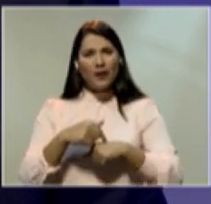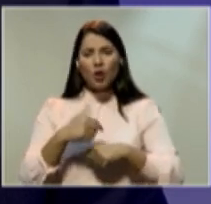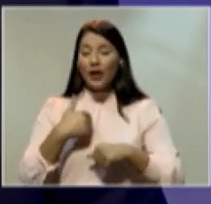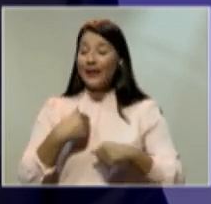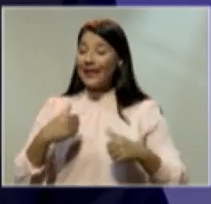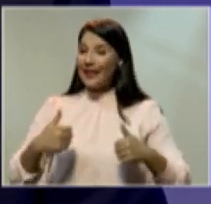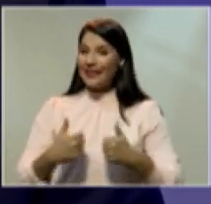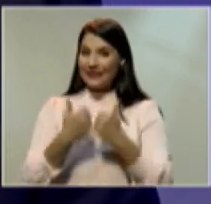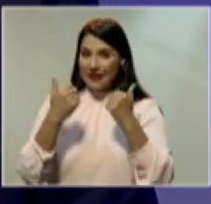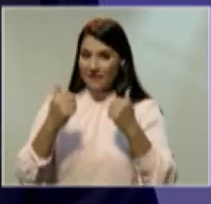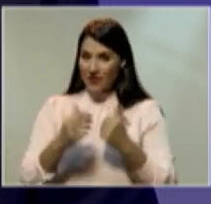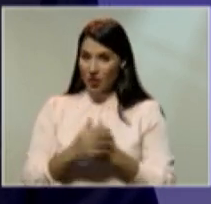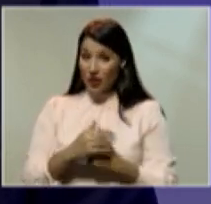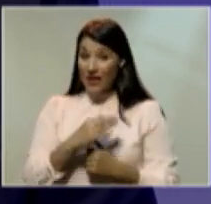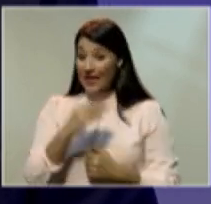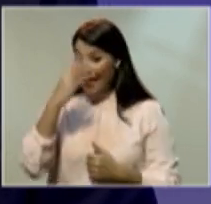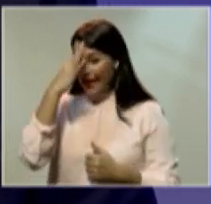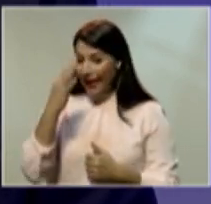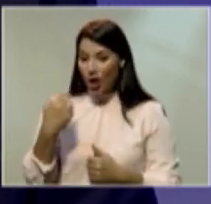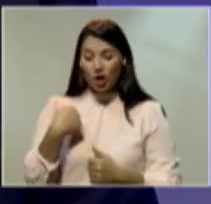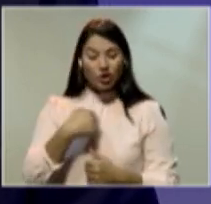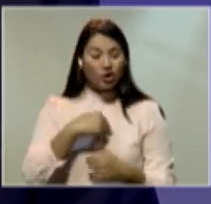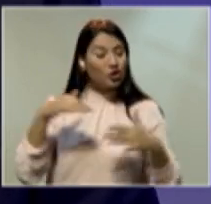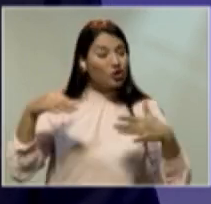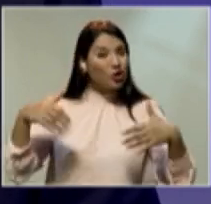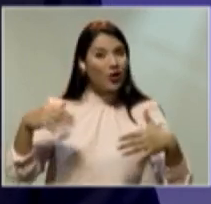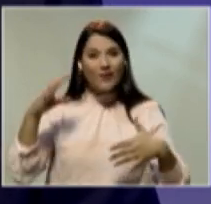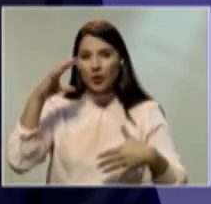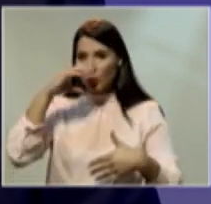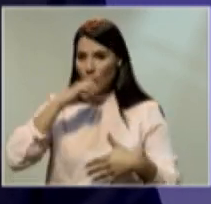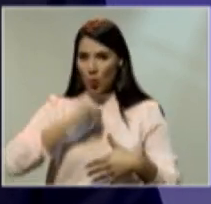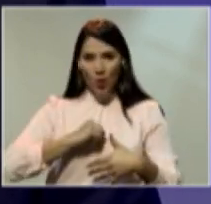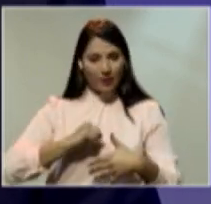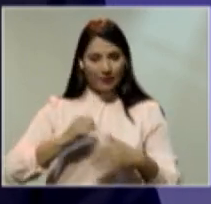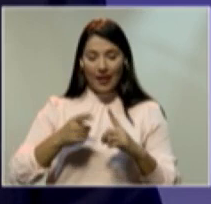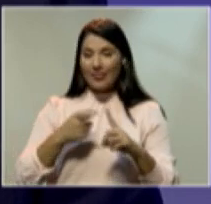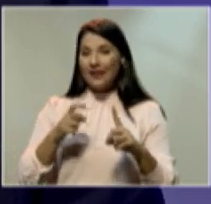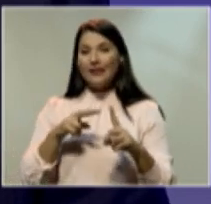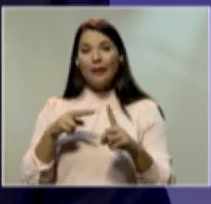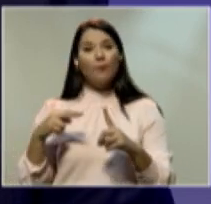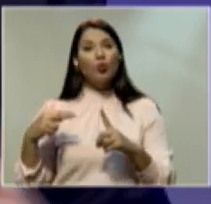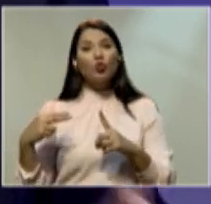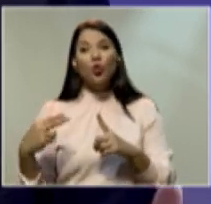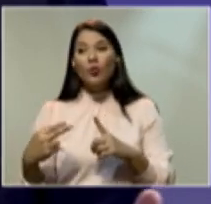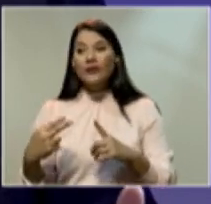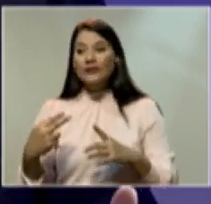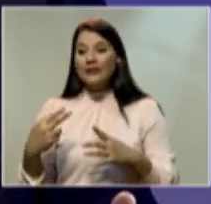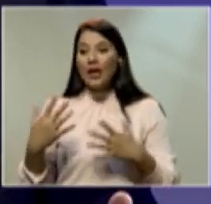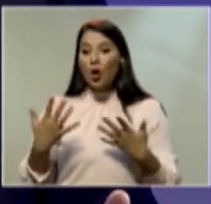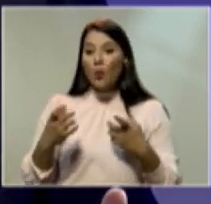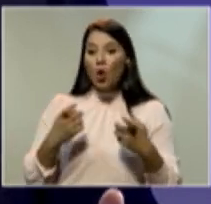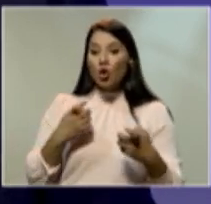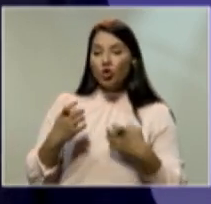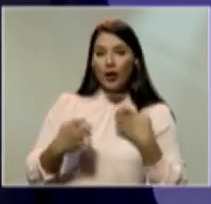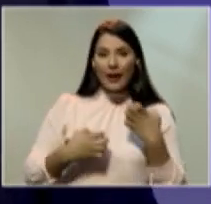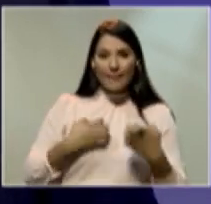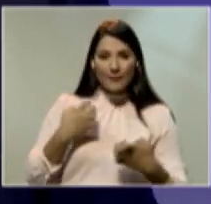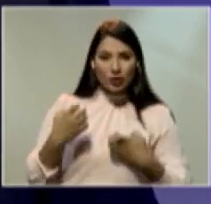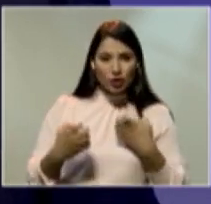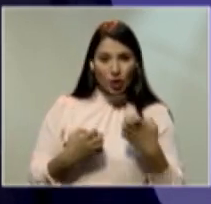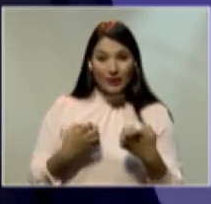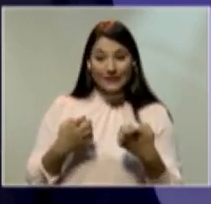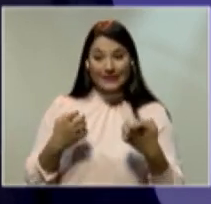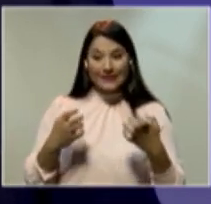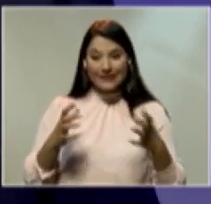desafíos de los que yo creo que ni siquiera somos conscientes a nivel de gestión de las emociones